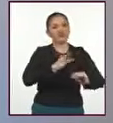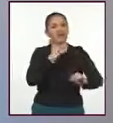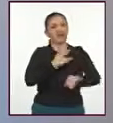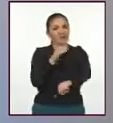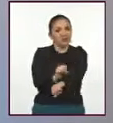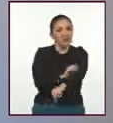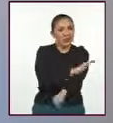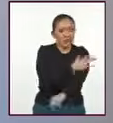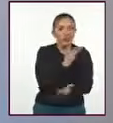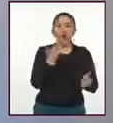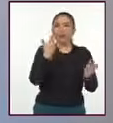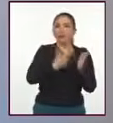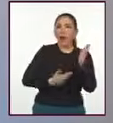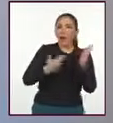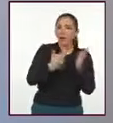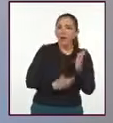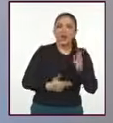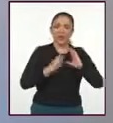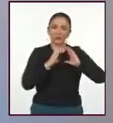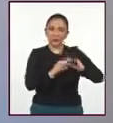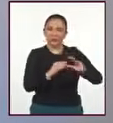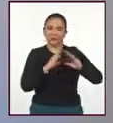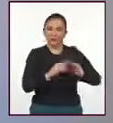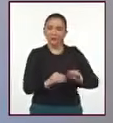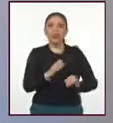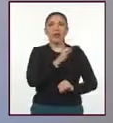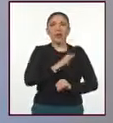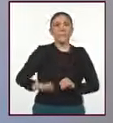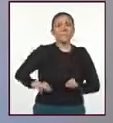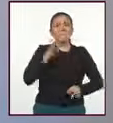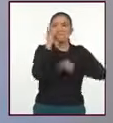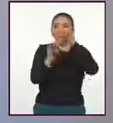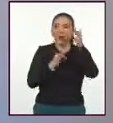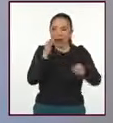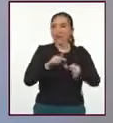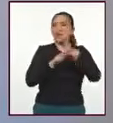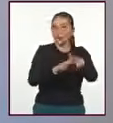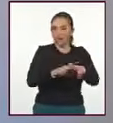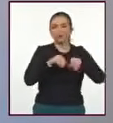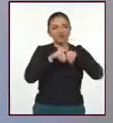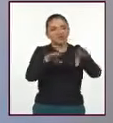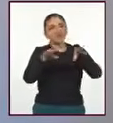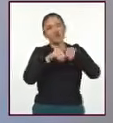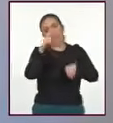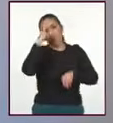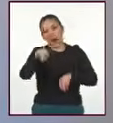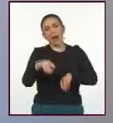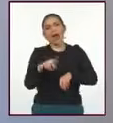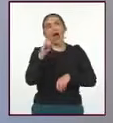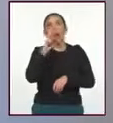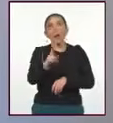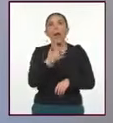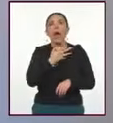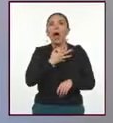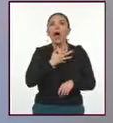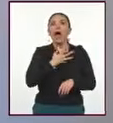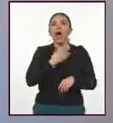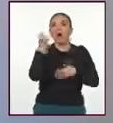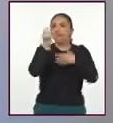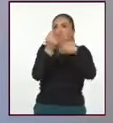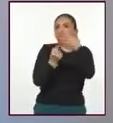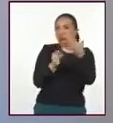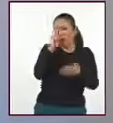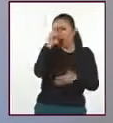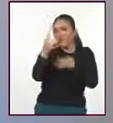de talleres, a partir de campañas que se han mantenido activas para visibilizar diferentes formas de violencia, y